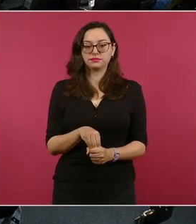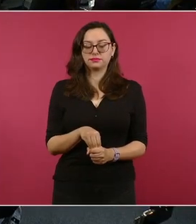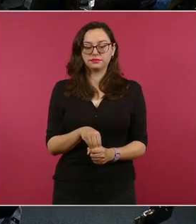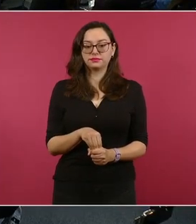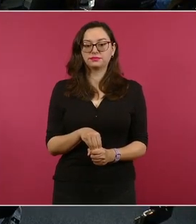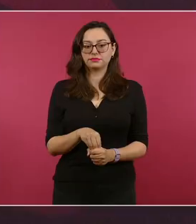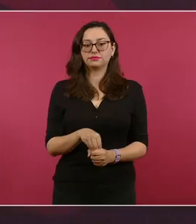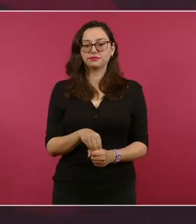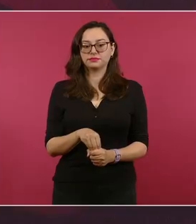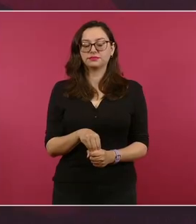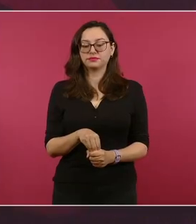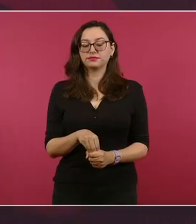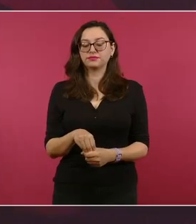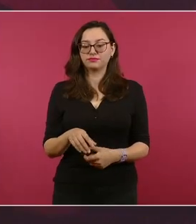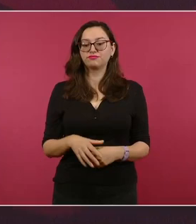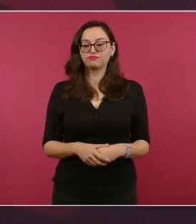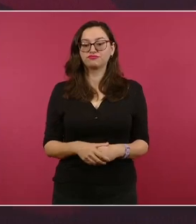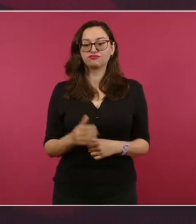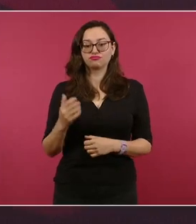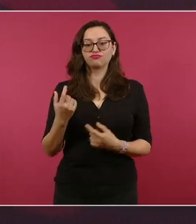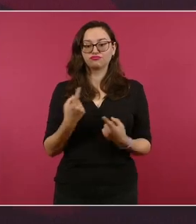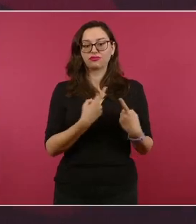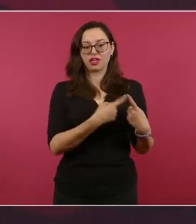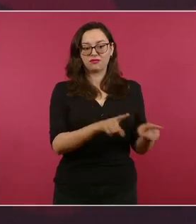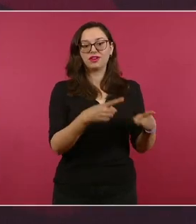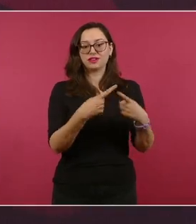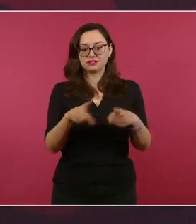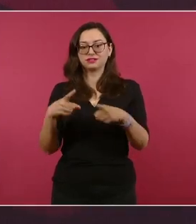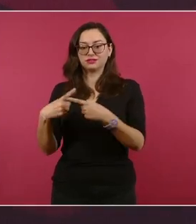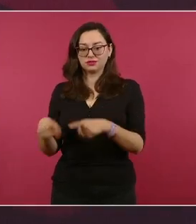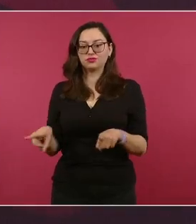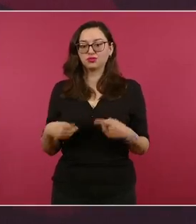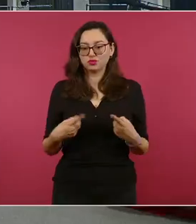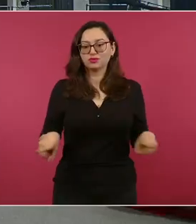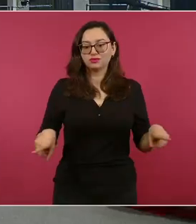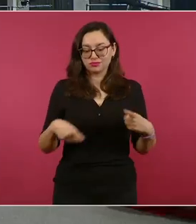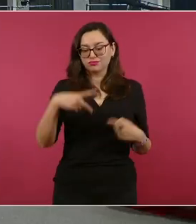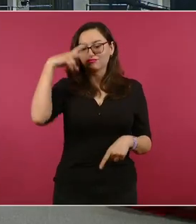Y sí van a estar las bandas de música de México.